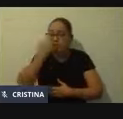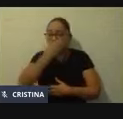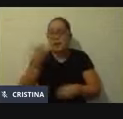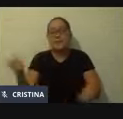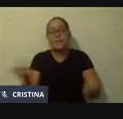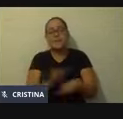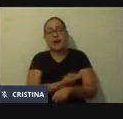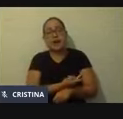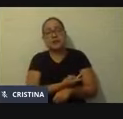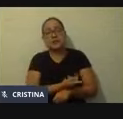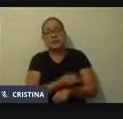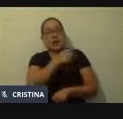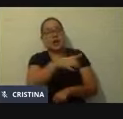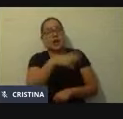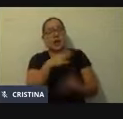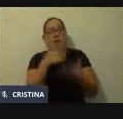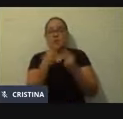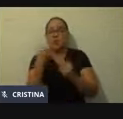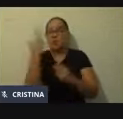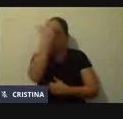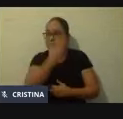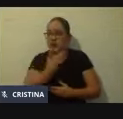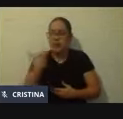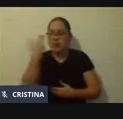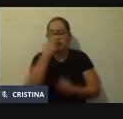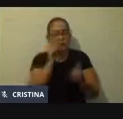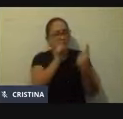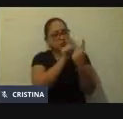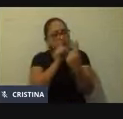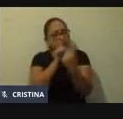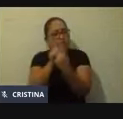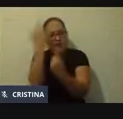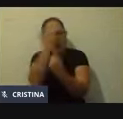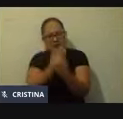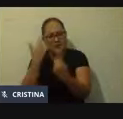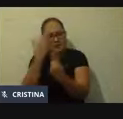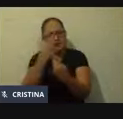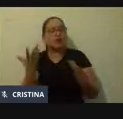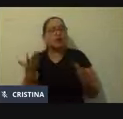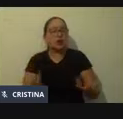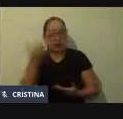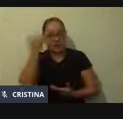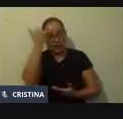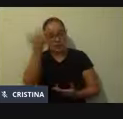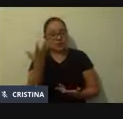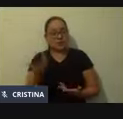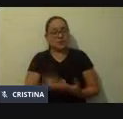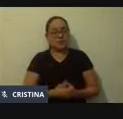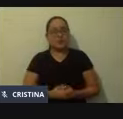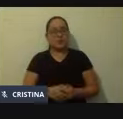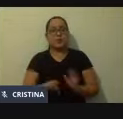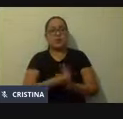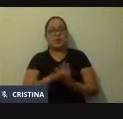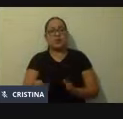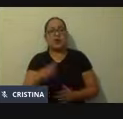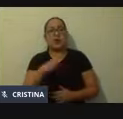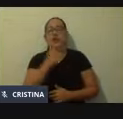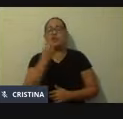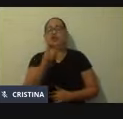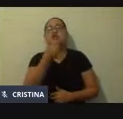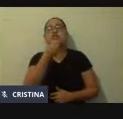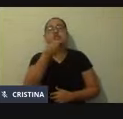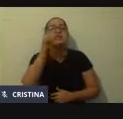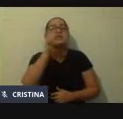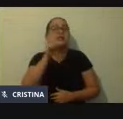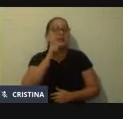pero con los 20 filtros, pero de repente en el salón estornudó porque, bueno, yo por ejemplo tengo 2,000 alergias,